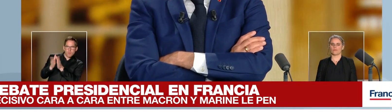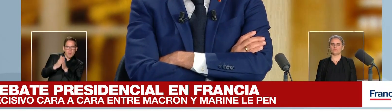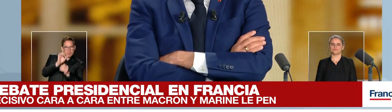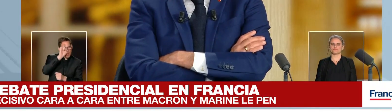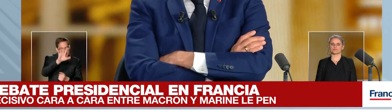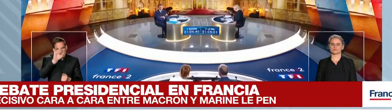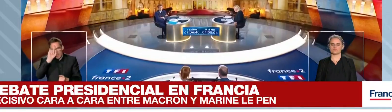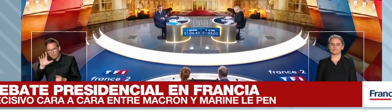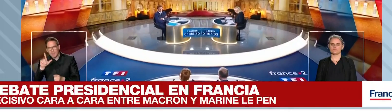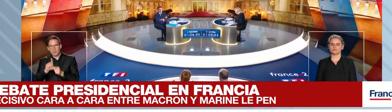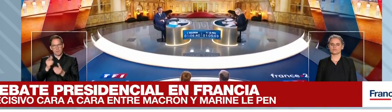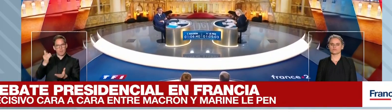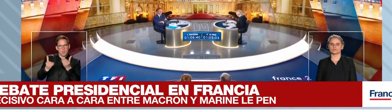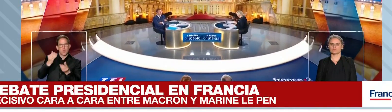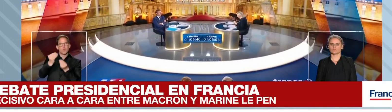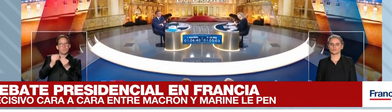la proporcional?